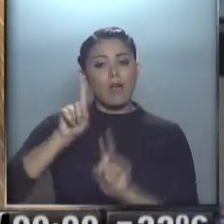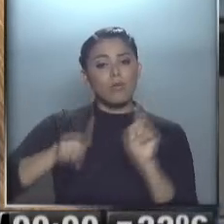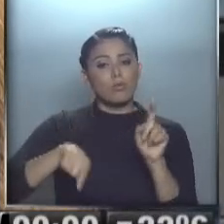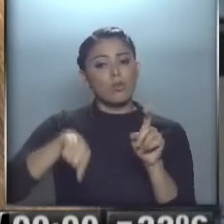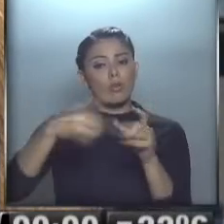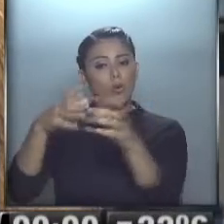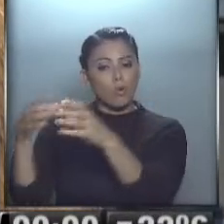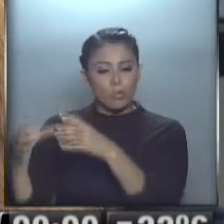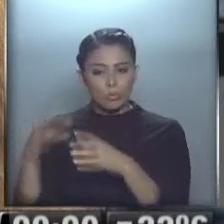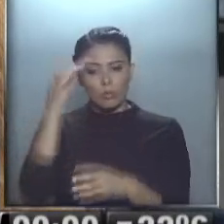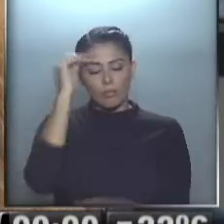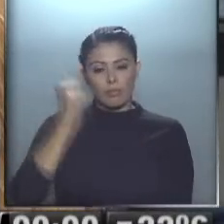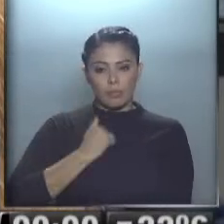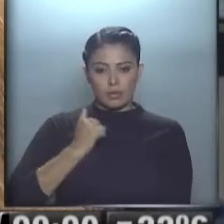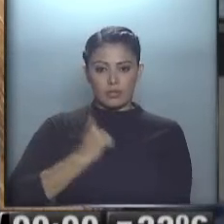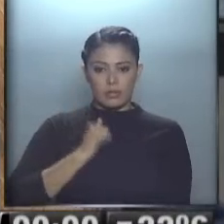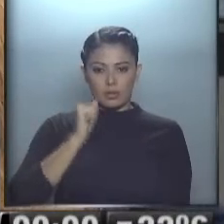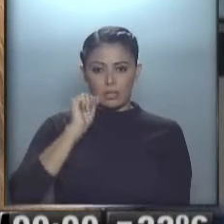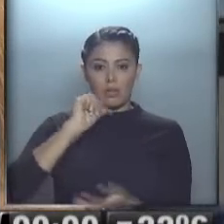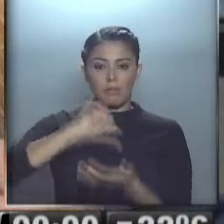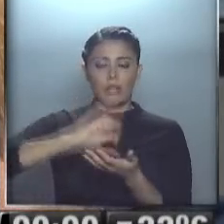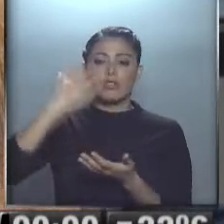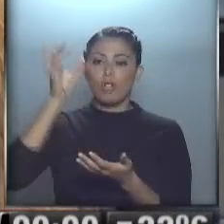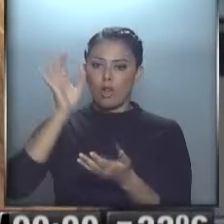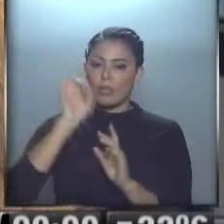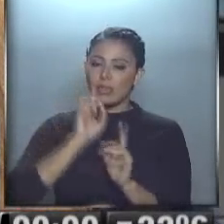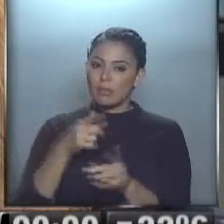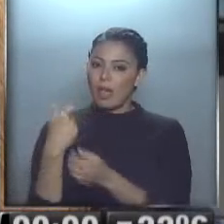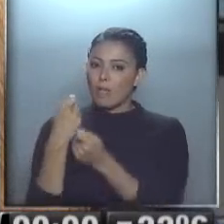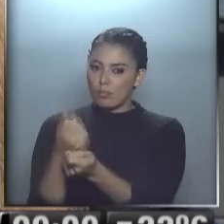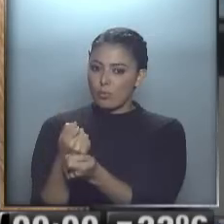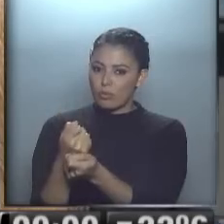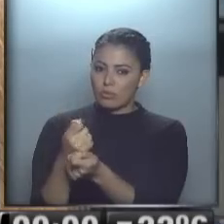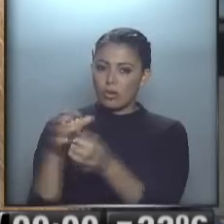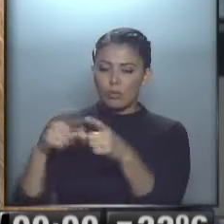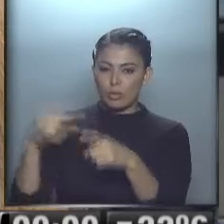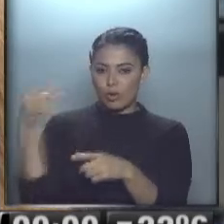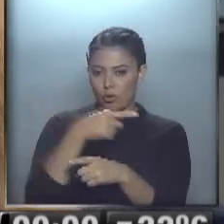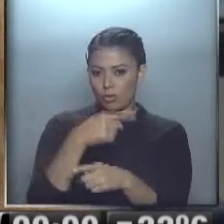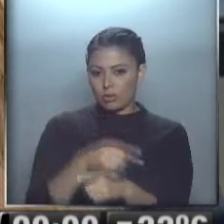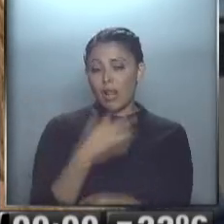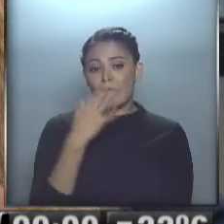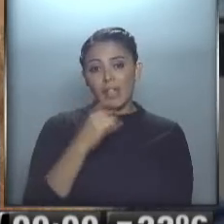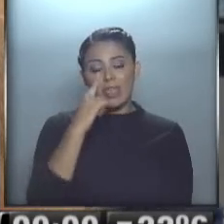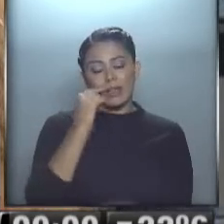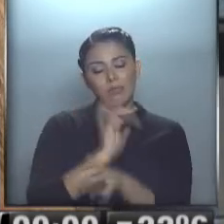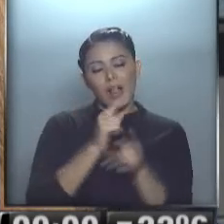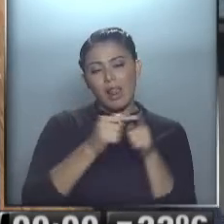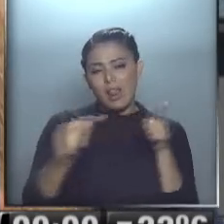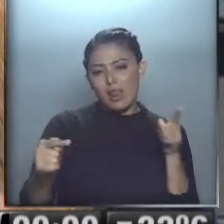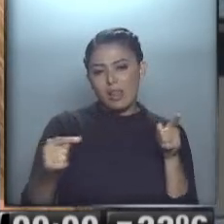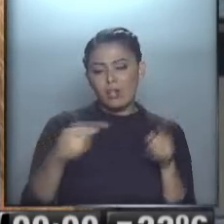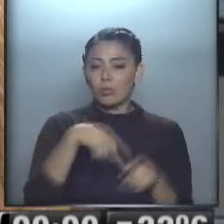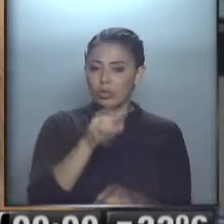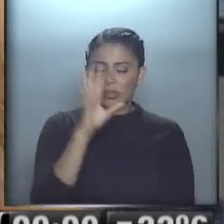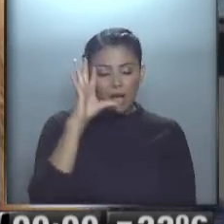y militares de la República eh de Colombia bien una jornada realmente muy larga muy extensa